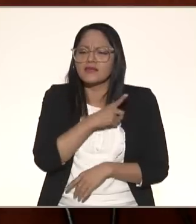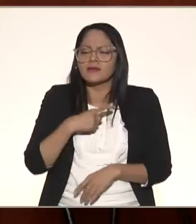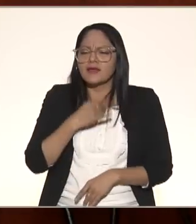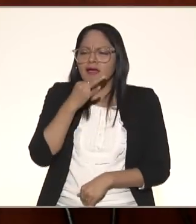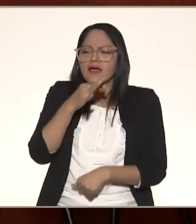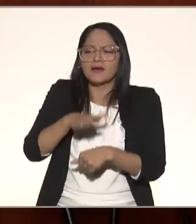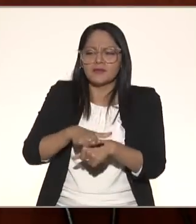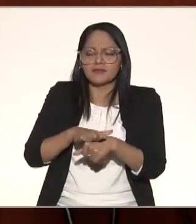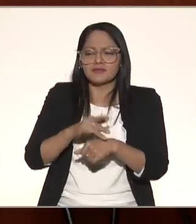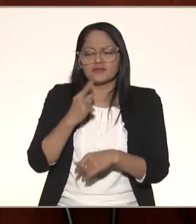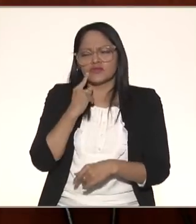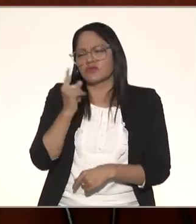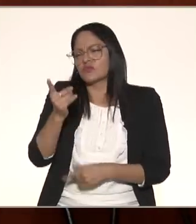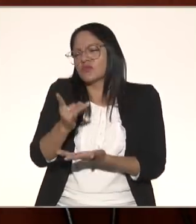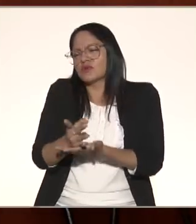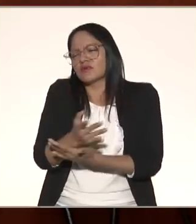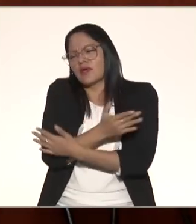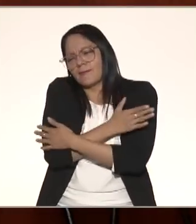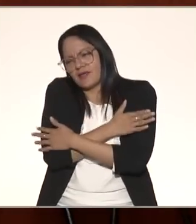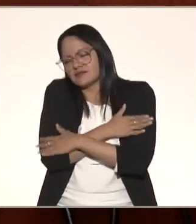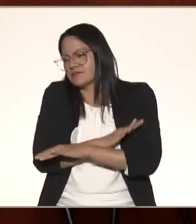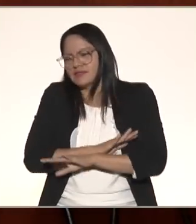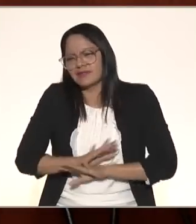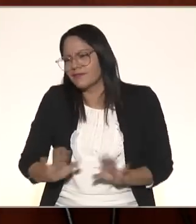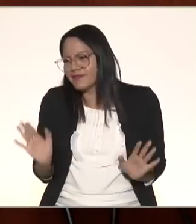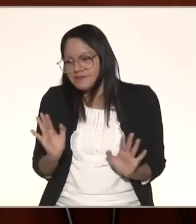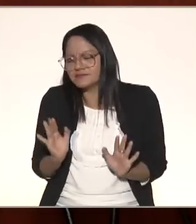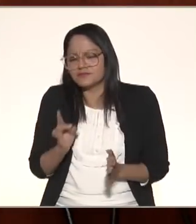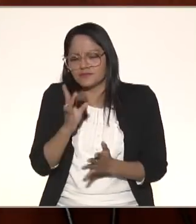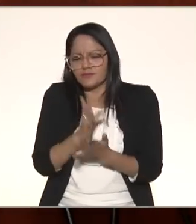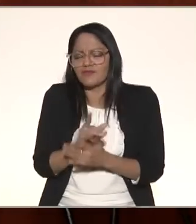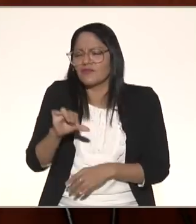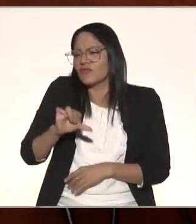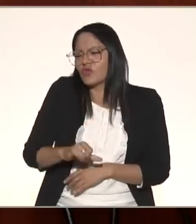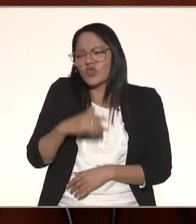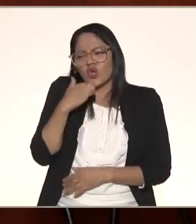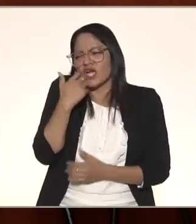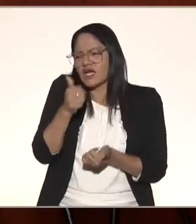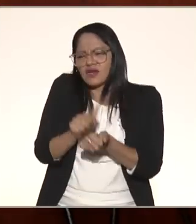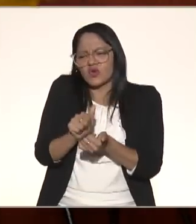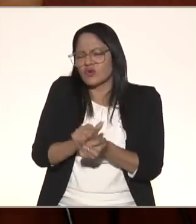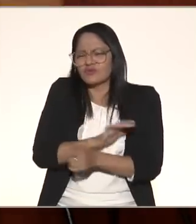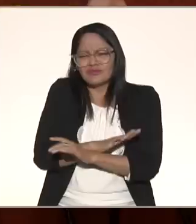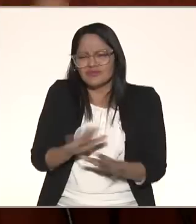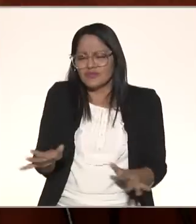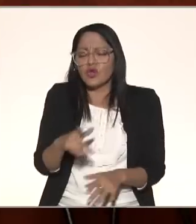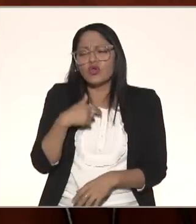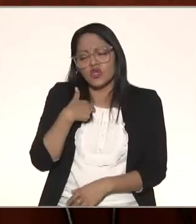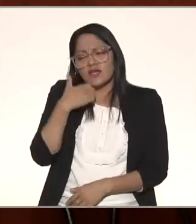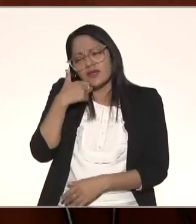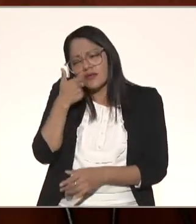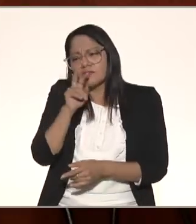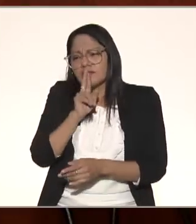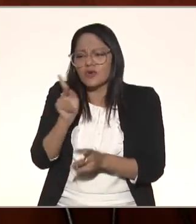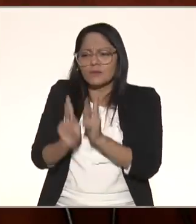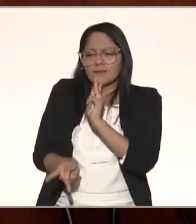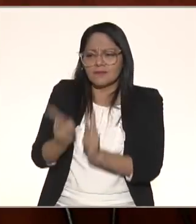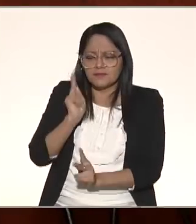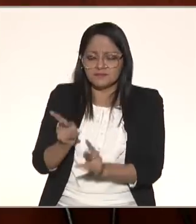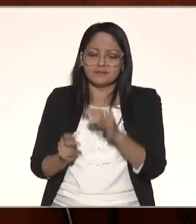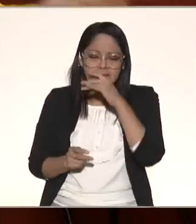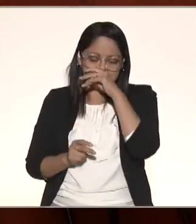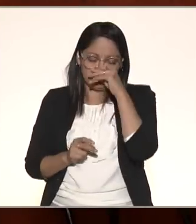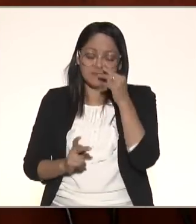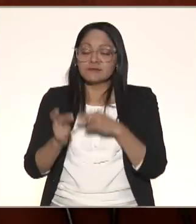yo solo quiero hoy una papacho no tengo ganas de una de un coito tengo ganas de comunicarnos entonces